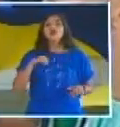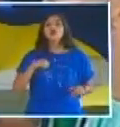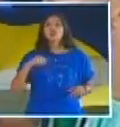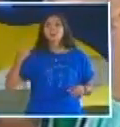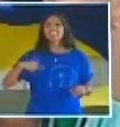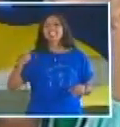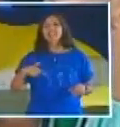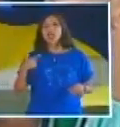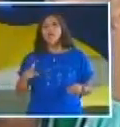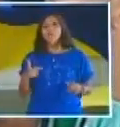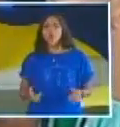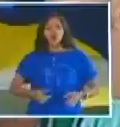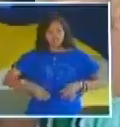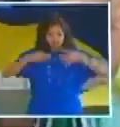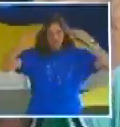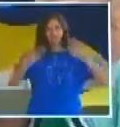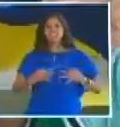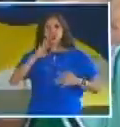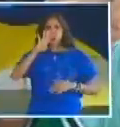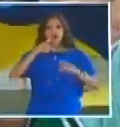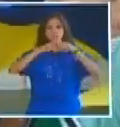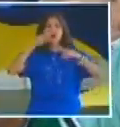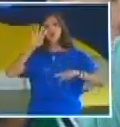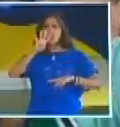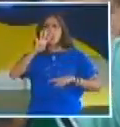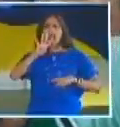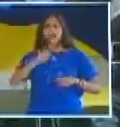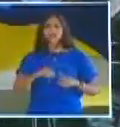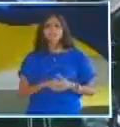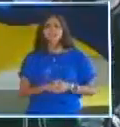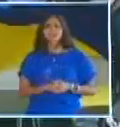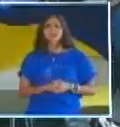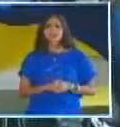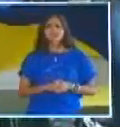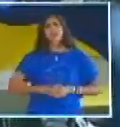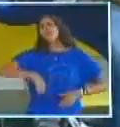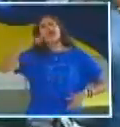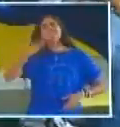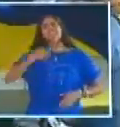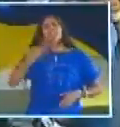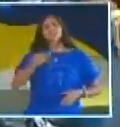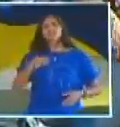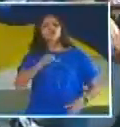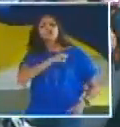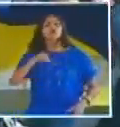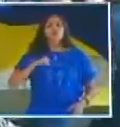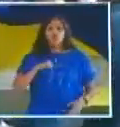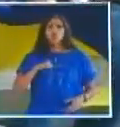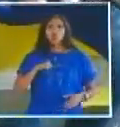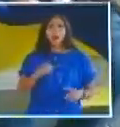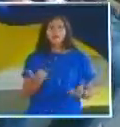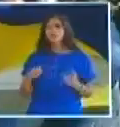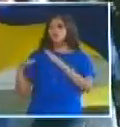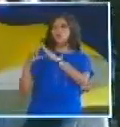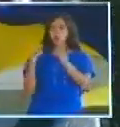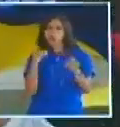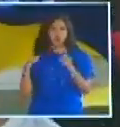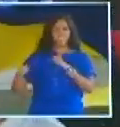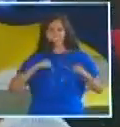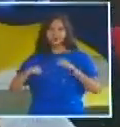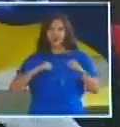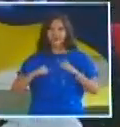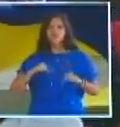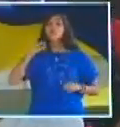tenemos afinada esa maquinaria 4x4, porque realmente somos unos todoterrenos y